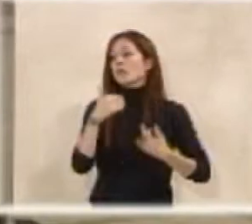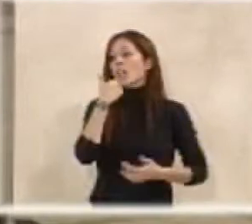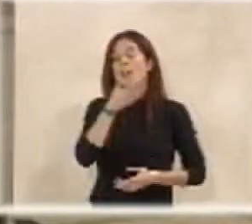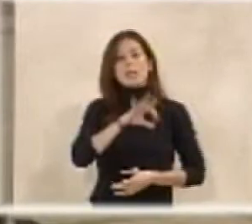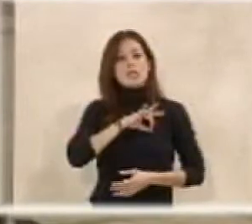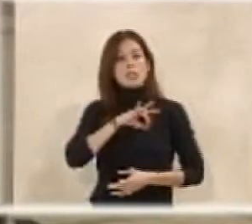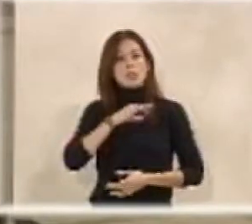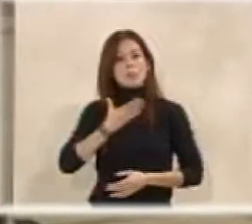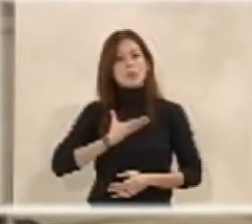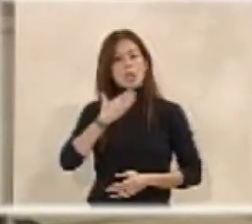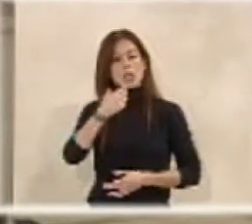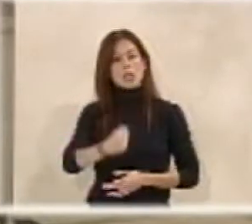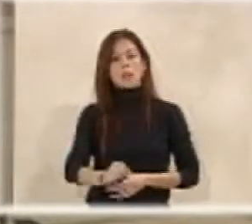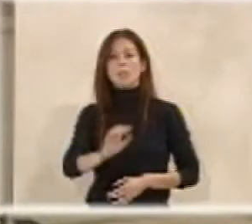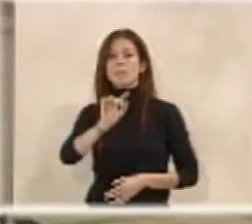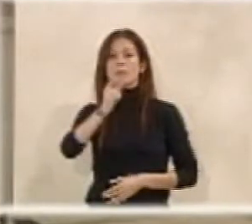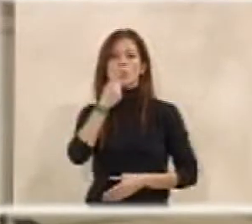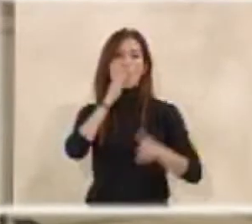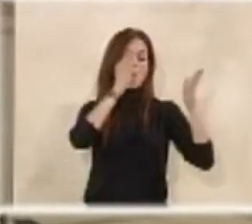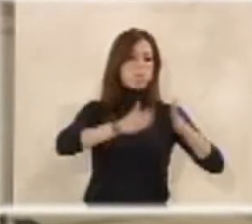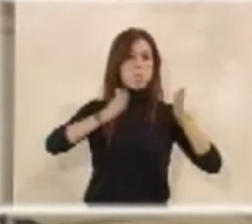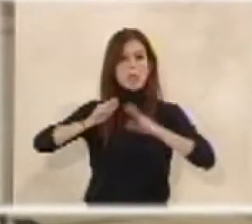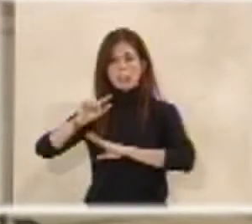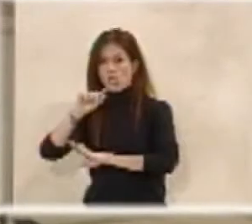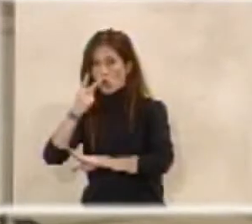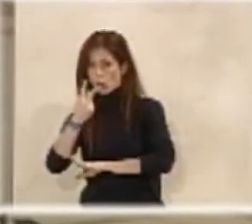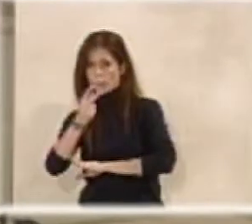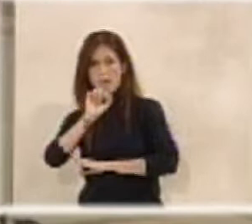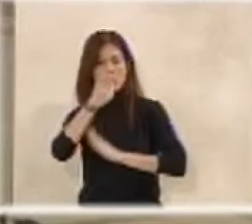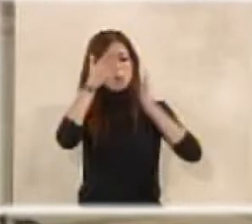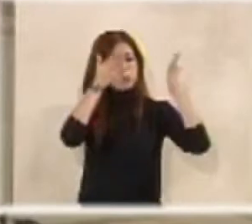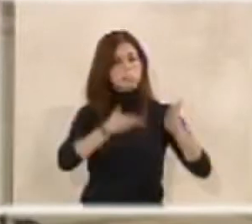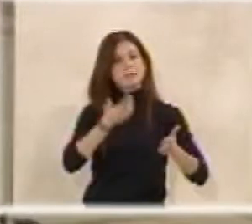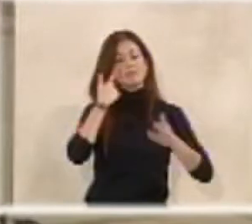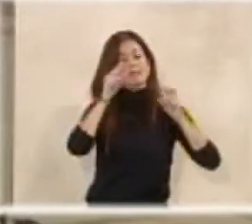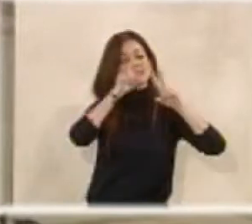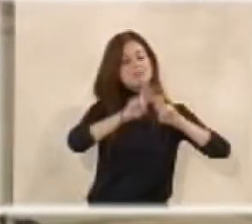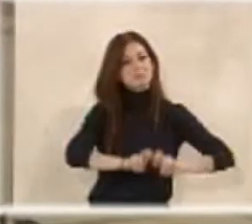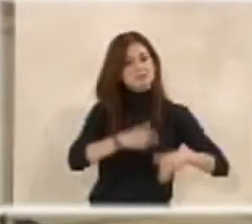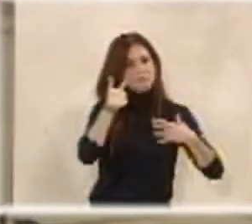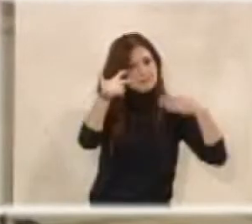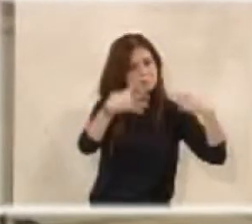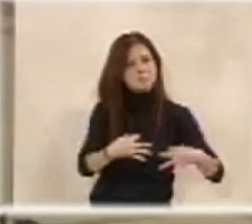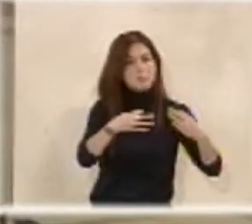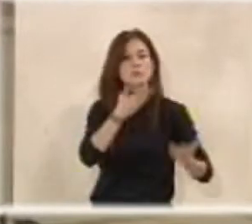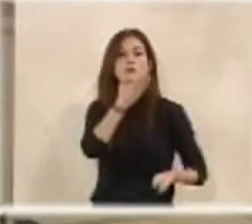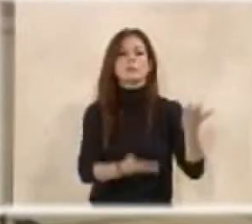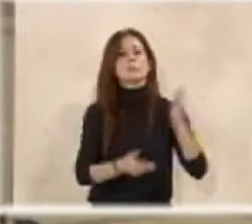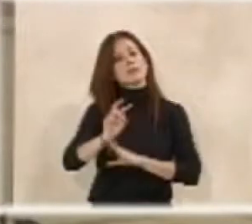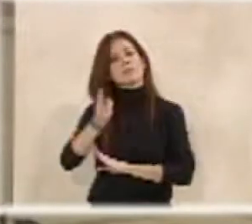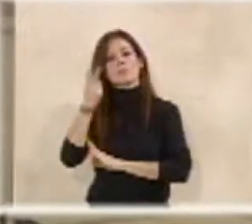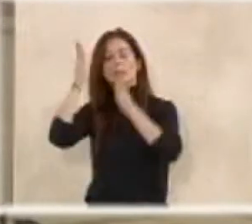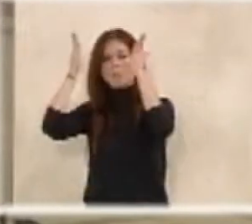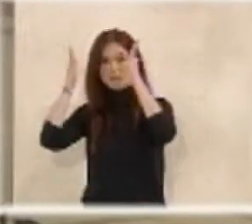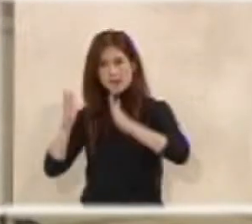yo quiero en primer lugar hacer mi intervención en dos partes. Una en la que vamos a analizar una serie de hechos y vamos a hacer unas comparaciones. Y en otra en la